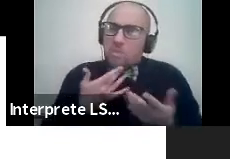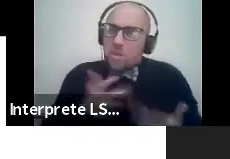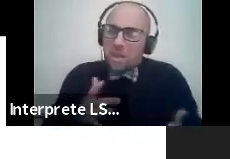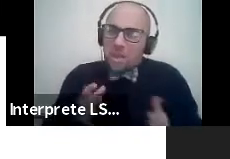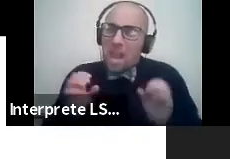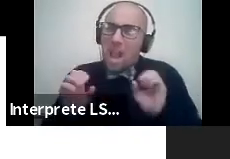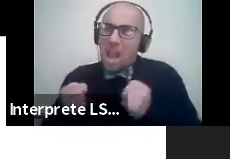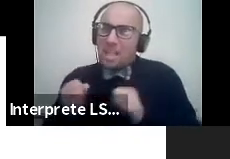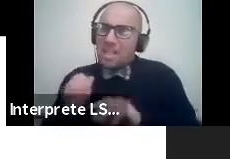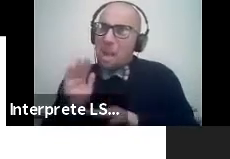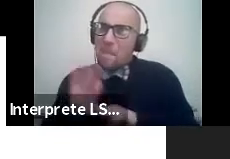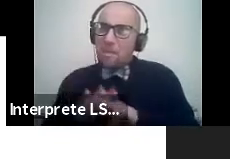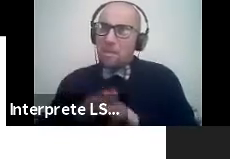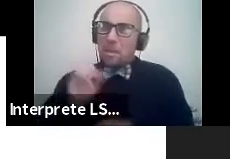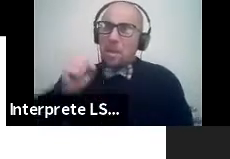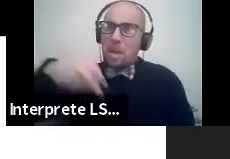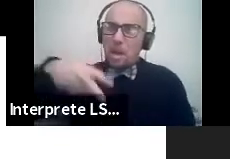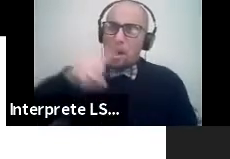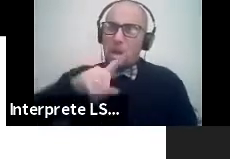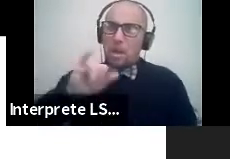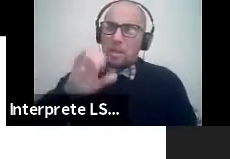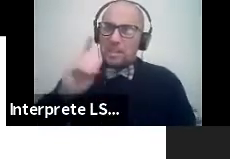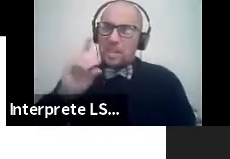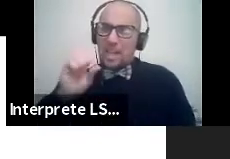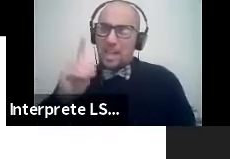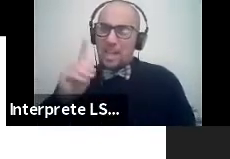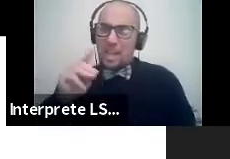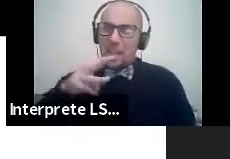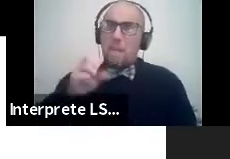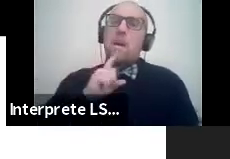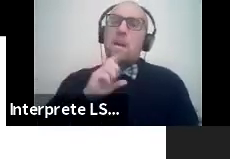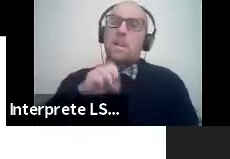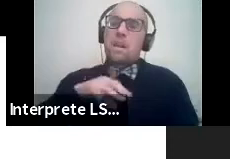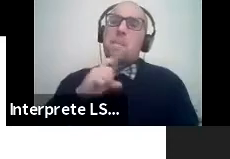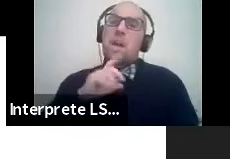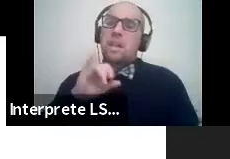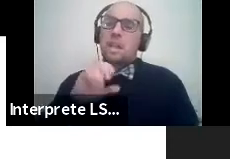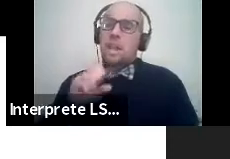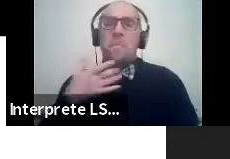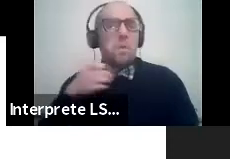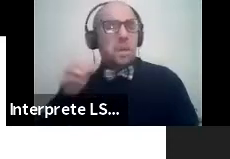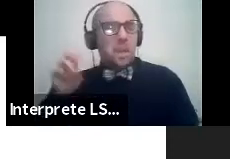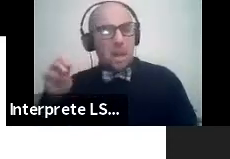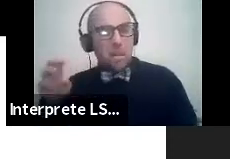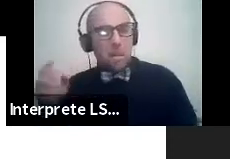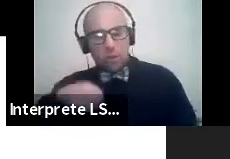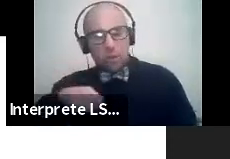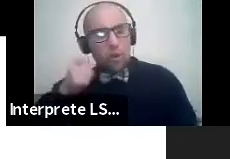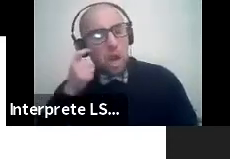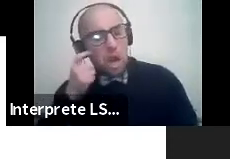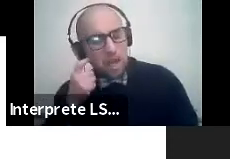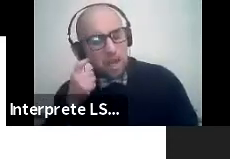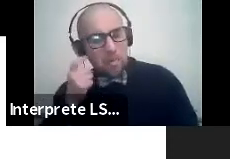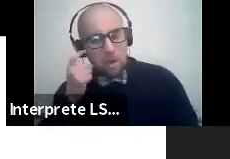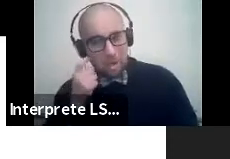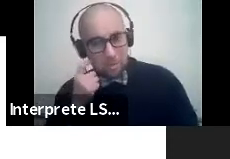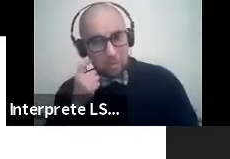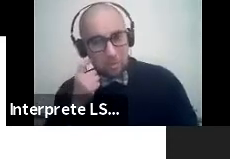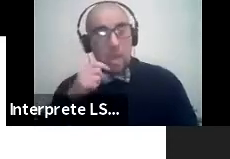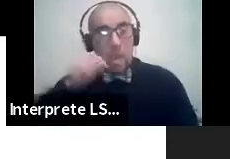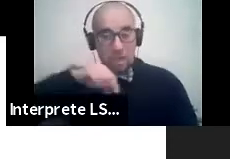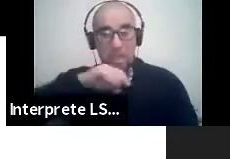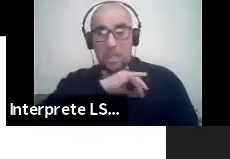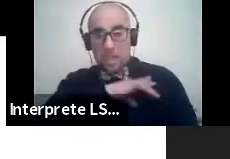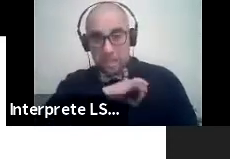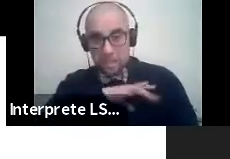de la mamá conversa con el autoconcepto de los niños y no el del papá? Nosotros hipotetizamos que es porque en nuestro país la cultura